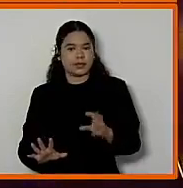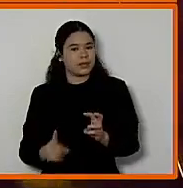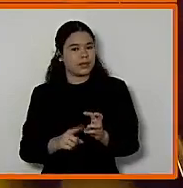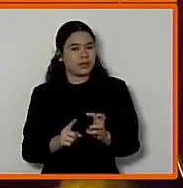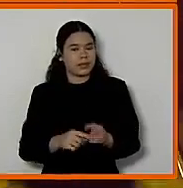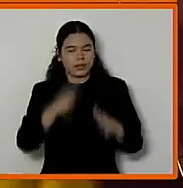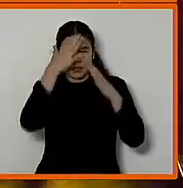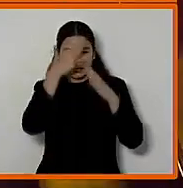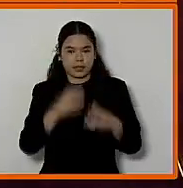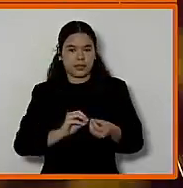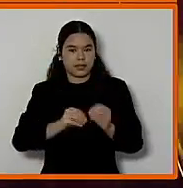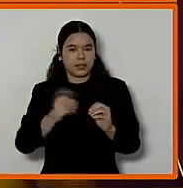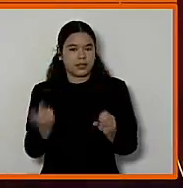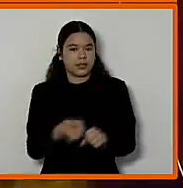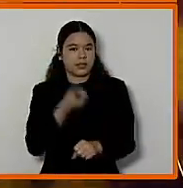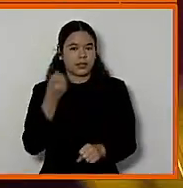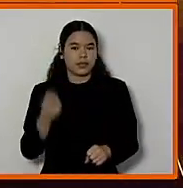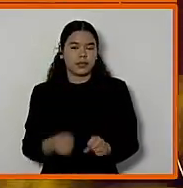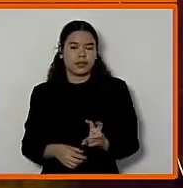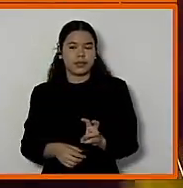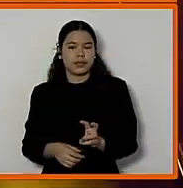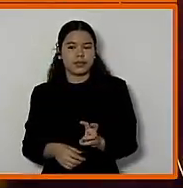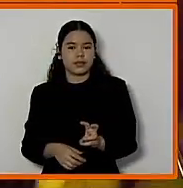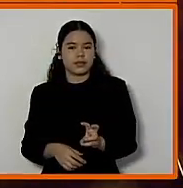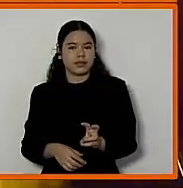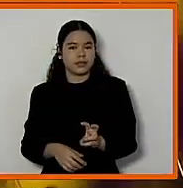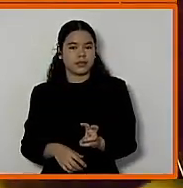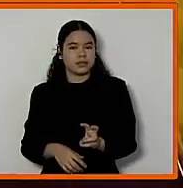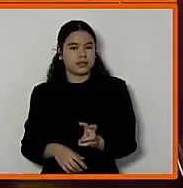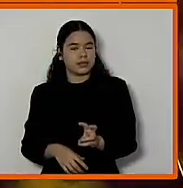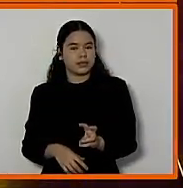Sexto y decisivo número ganador,